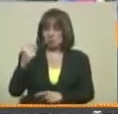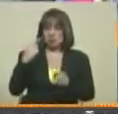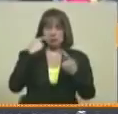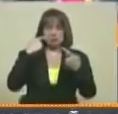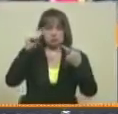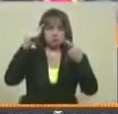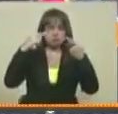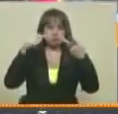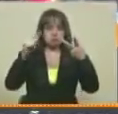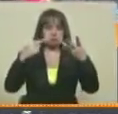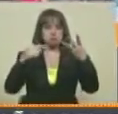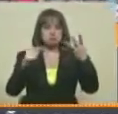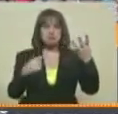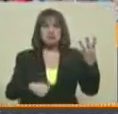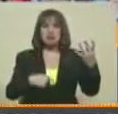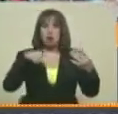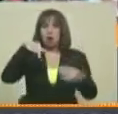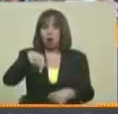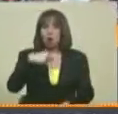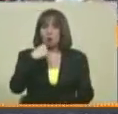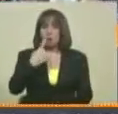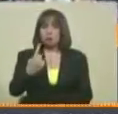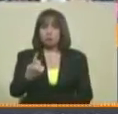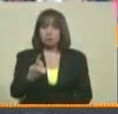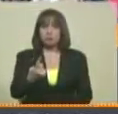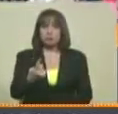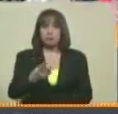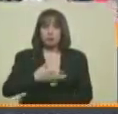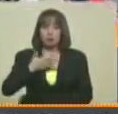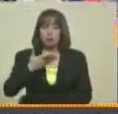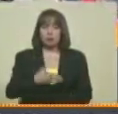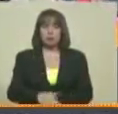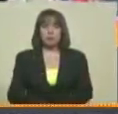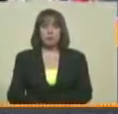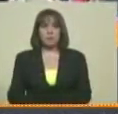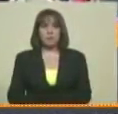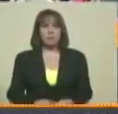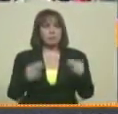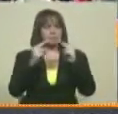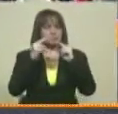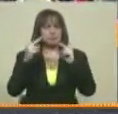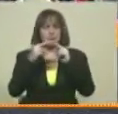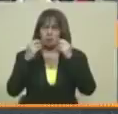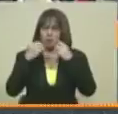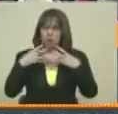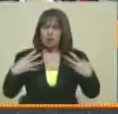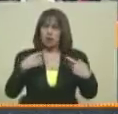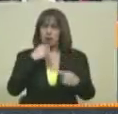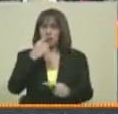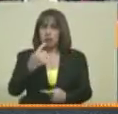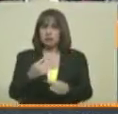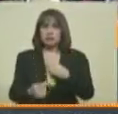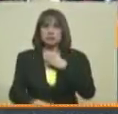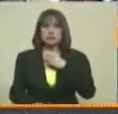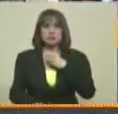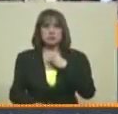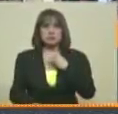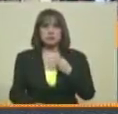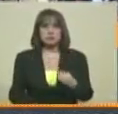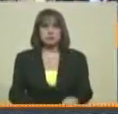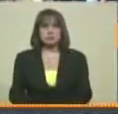hoy yo les puedo decir, porque lo conozco bien, conozco muy bien lo que voy a decir, hoy por